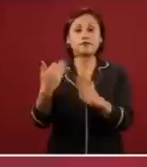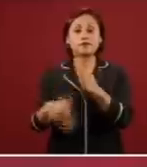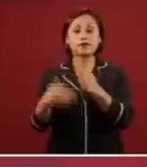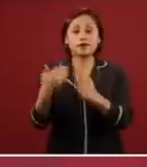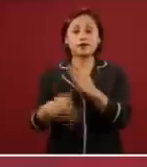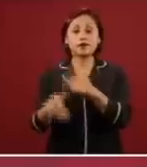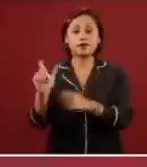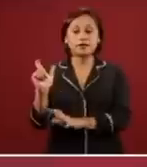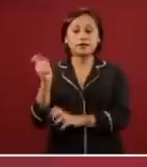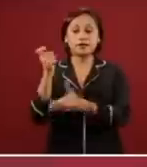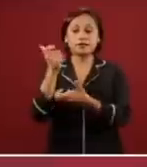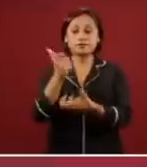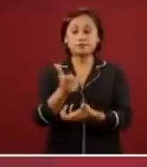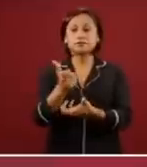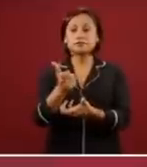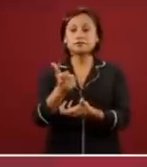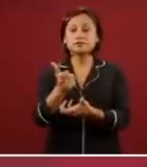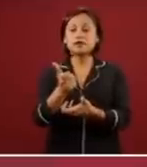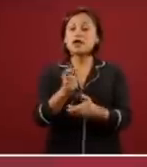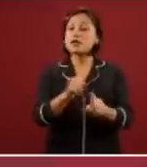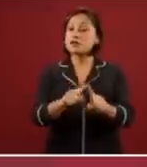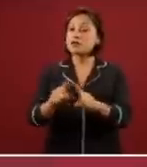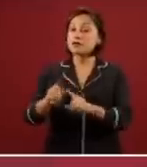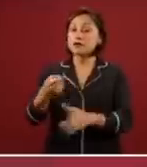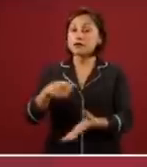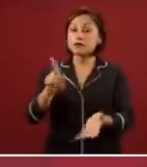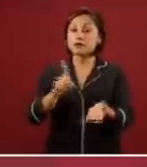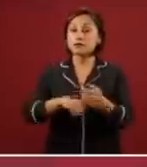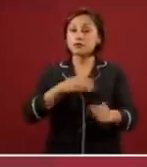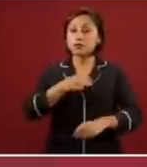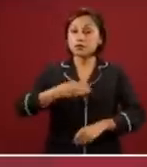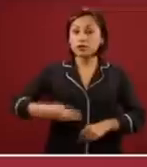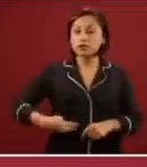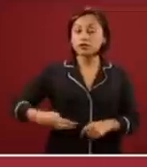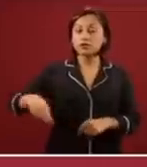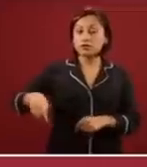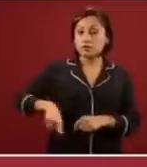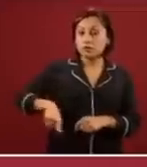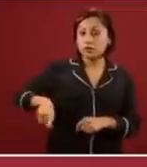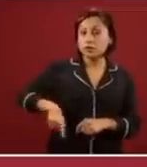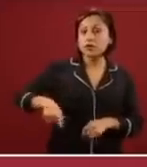presupuesto de gobiernos municipales, gobiernos estatales, que están